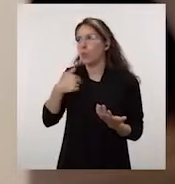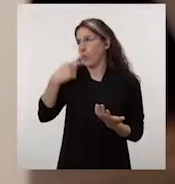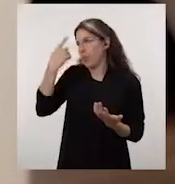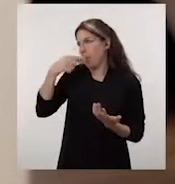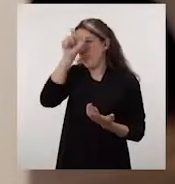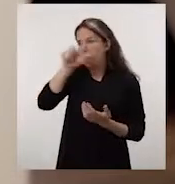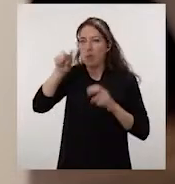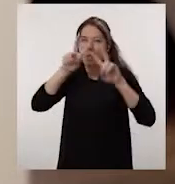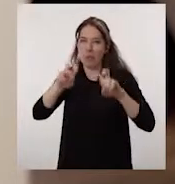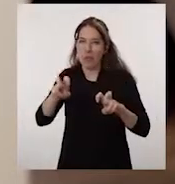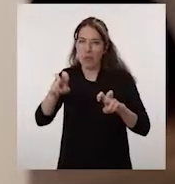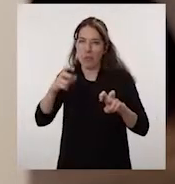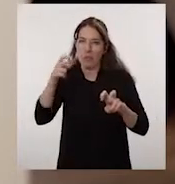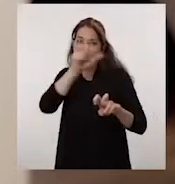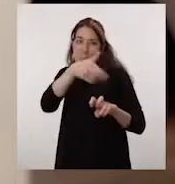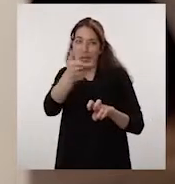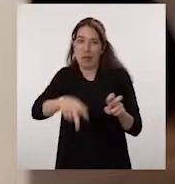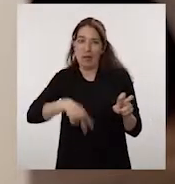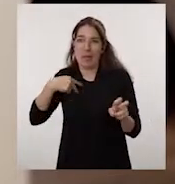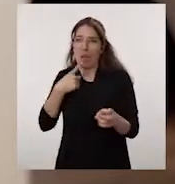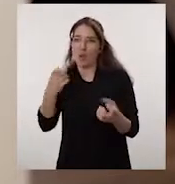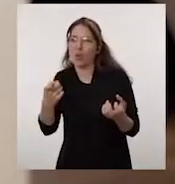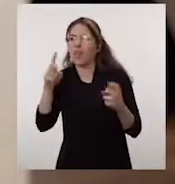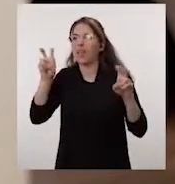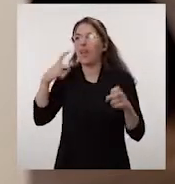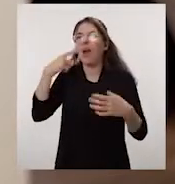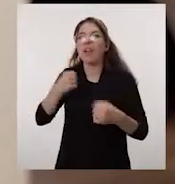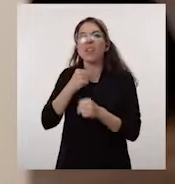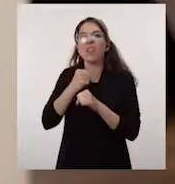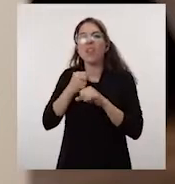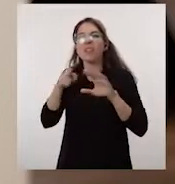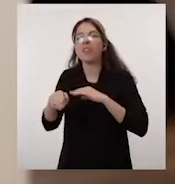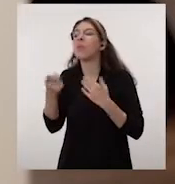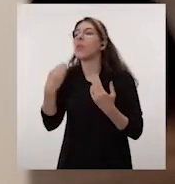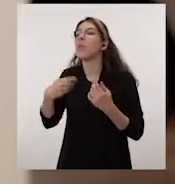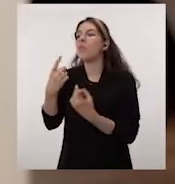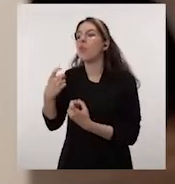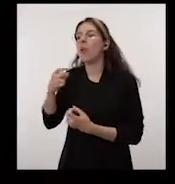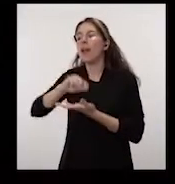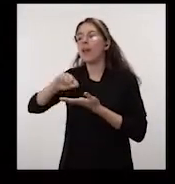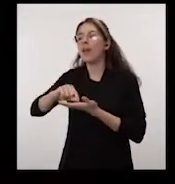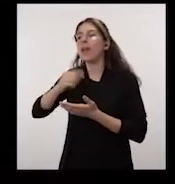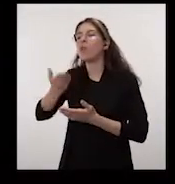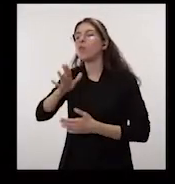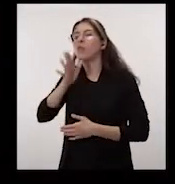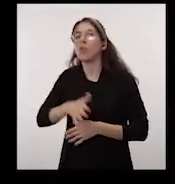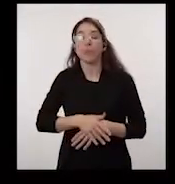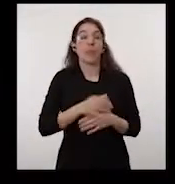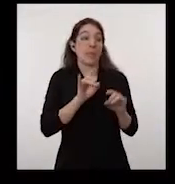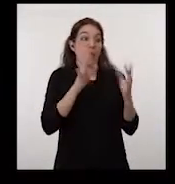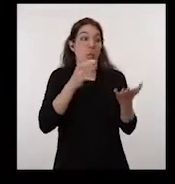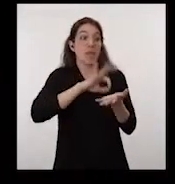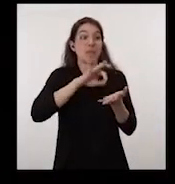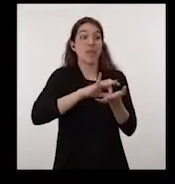general nos cuesta el tema de prevención de riesgos laborales porque es importante cumplimentar ese formulario sin duda el servicio de prevención entiende que para los